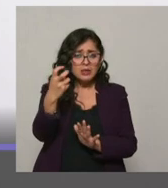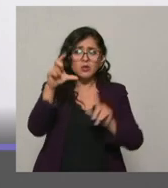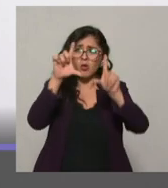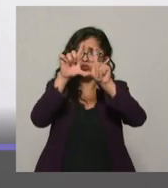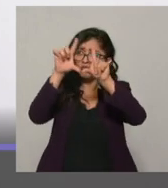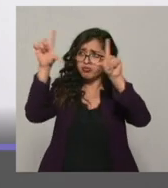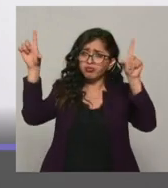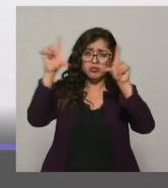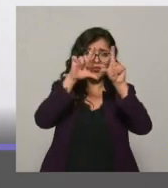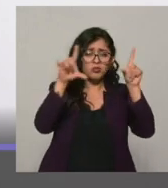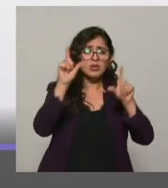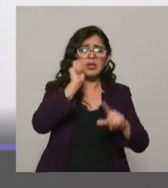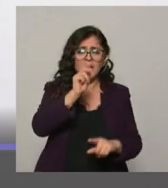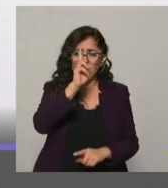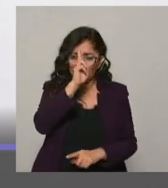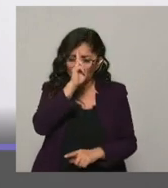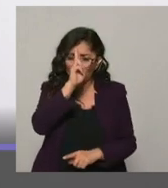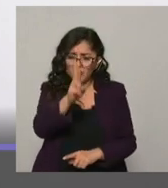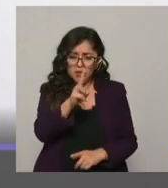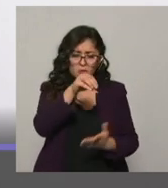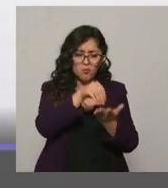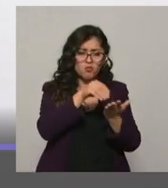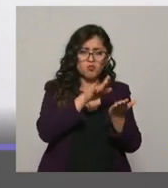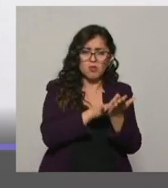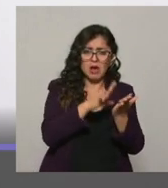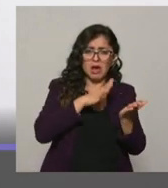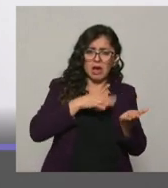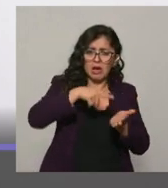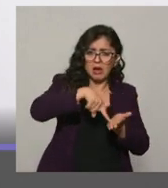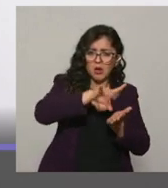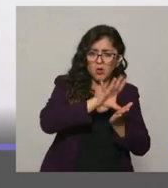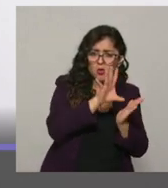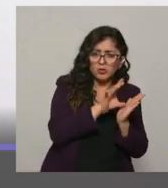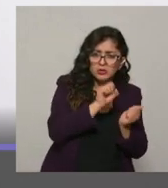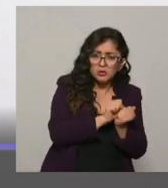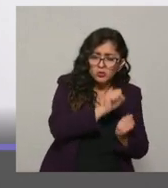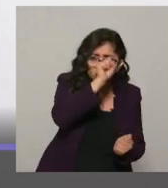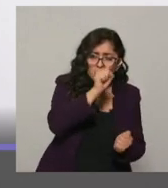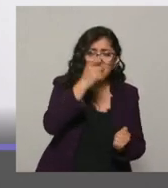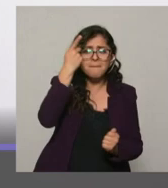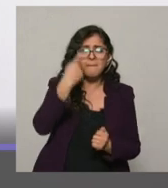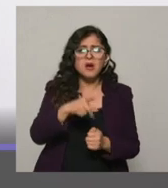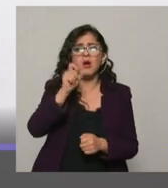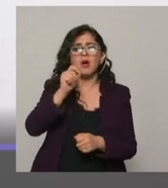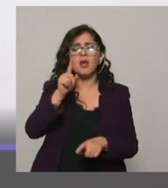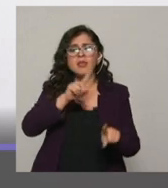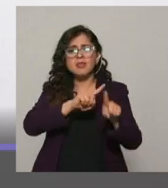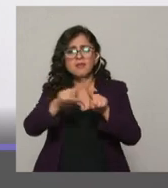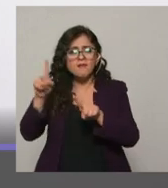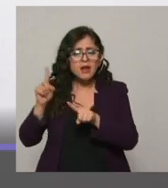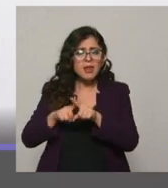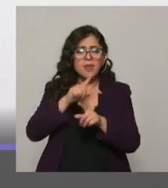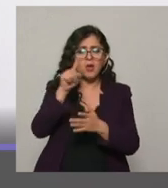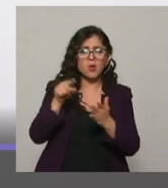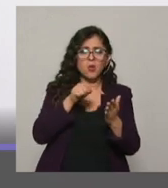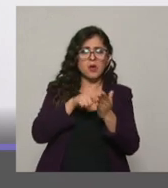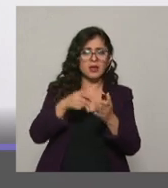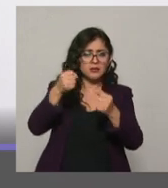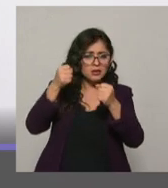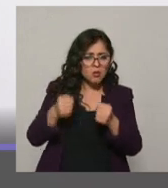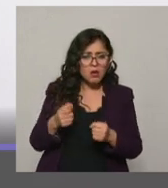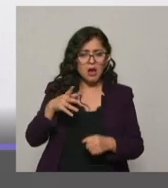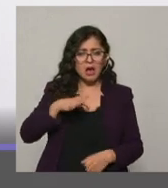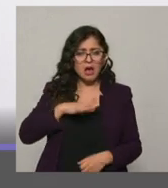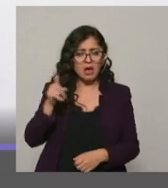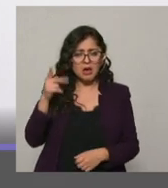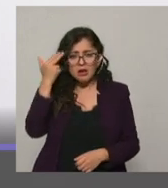está prohibido a nivel constitucional y en relación a ello y partiendo del índice de ciudades seguras, que es un estudio